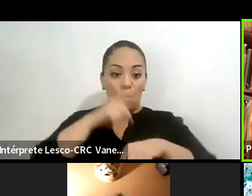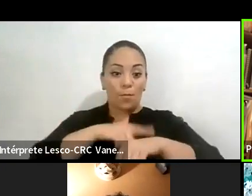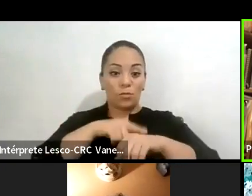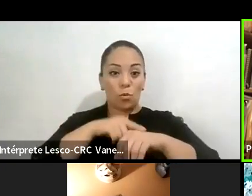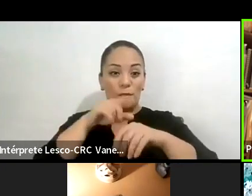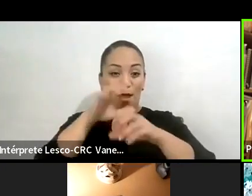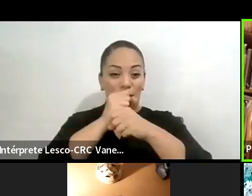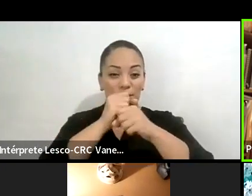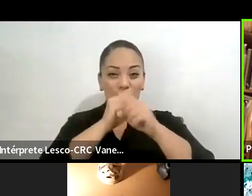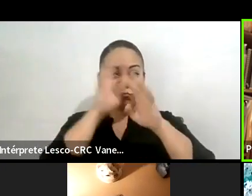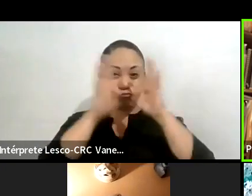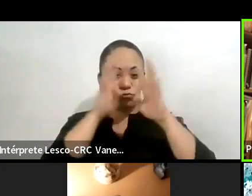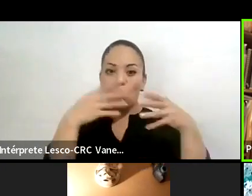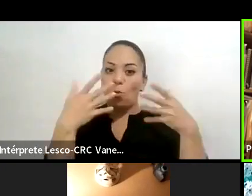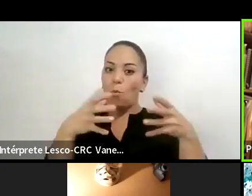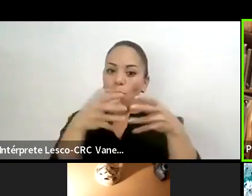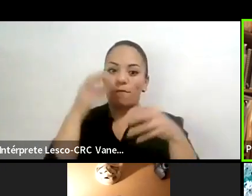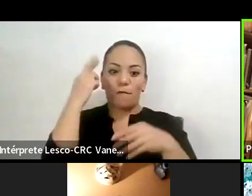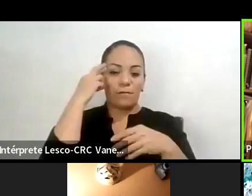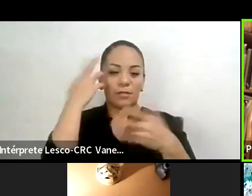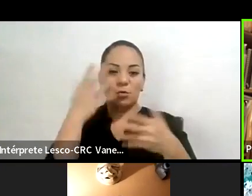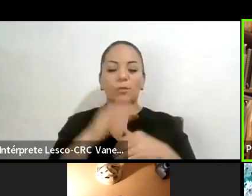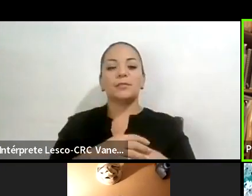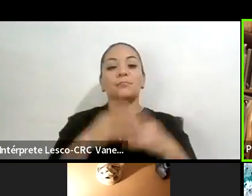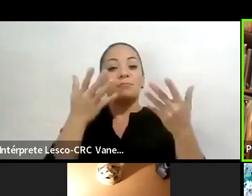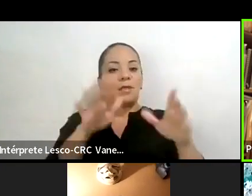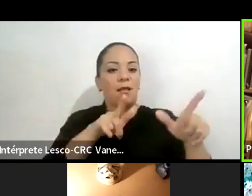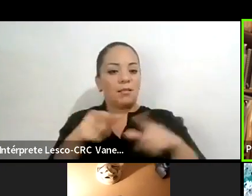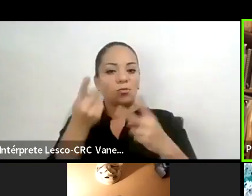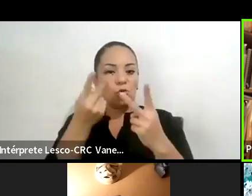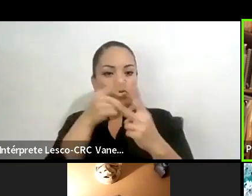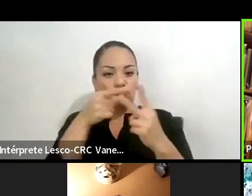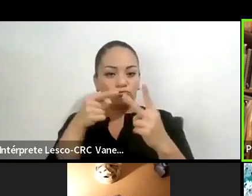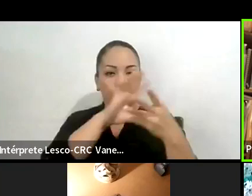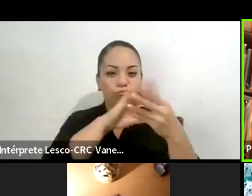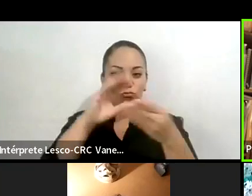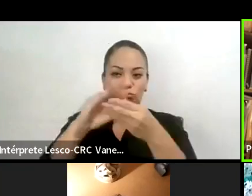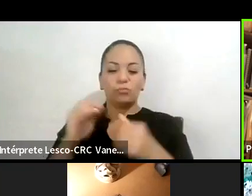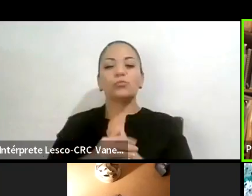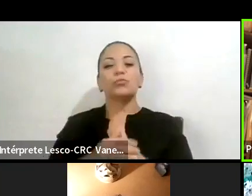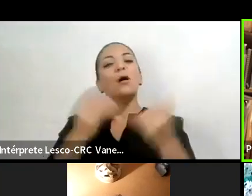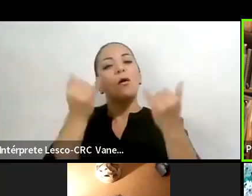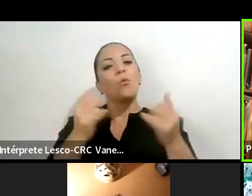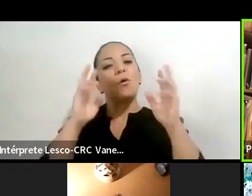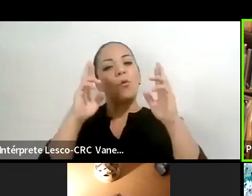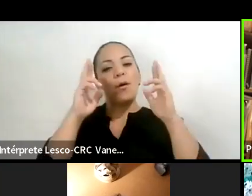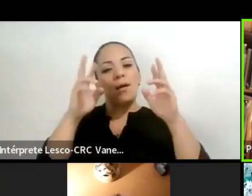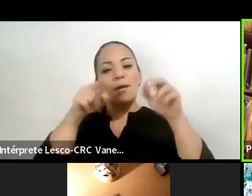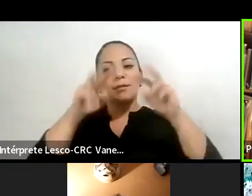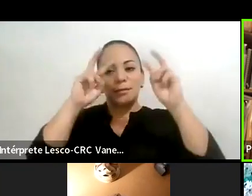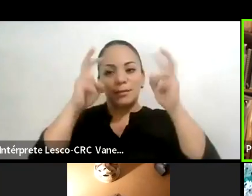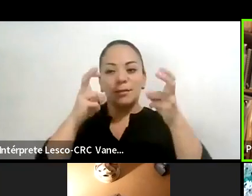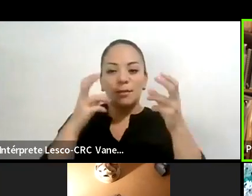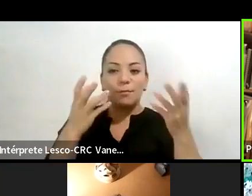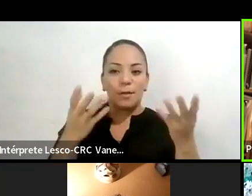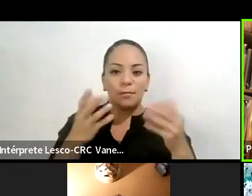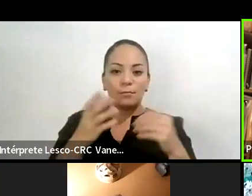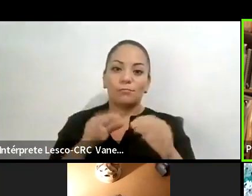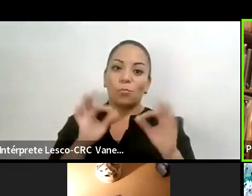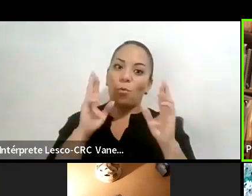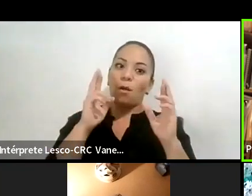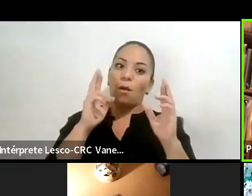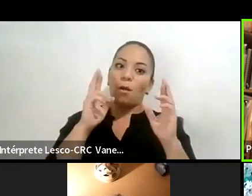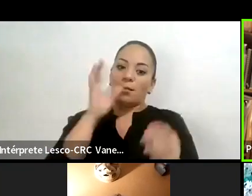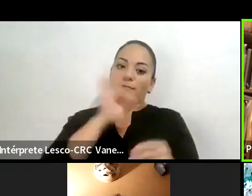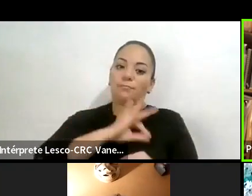Ahora ya los cuentos están y esperamos que realmente puedan ser un tema para bien de la